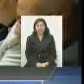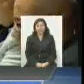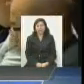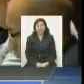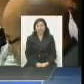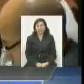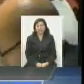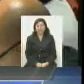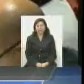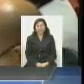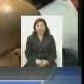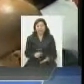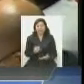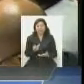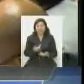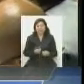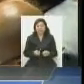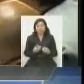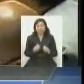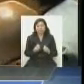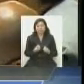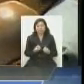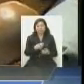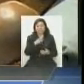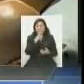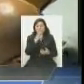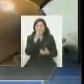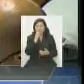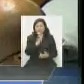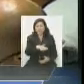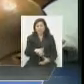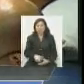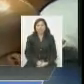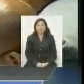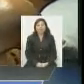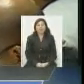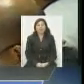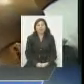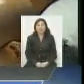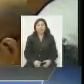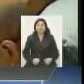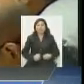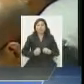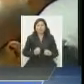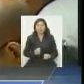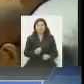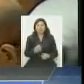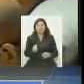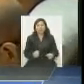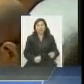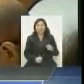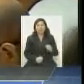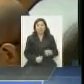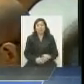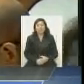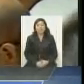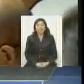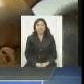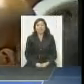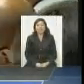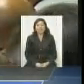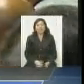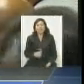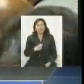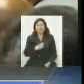a veces se jactan en llamar población vulnerable porque hay mujeres y hay niños y se está violando los derechos, afectando